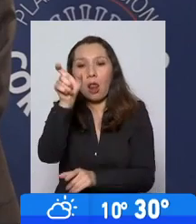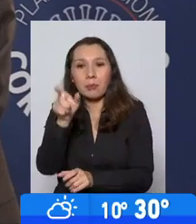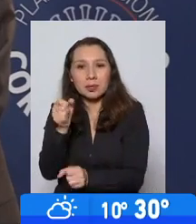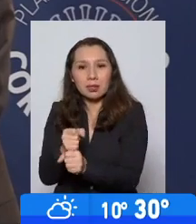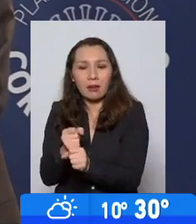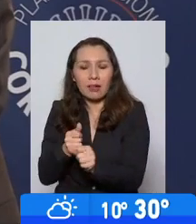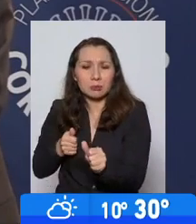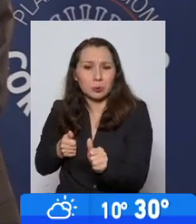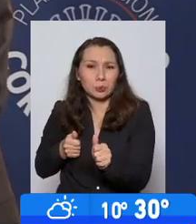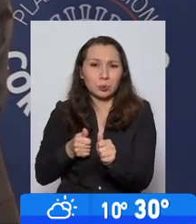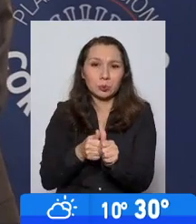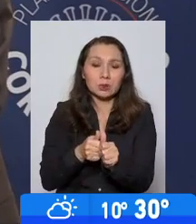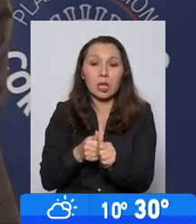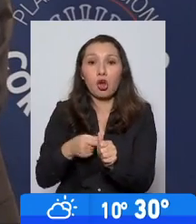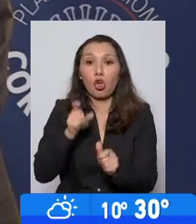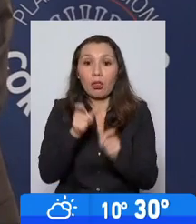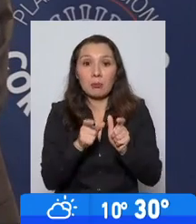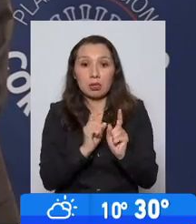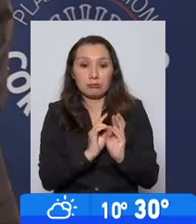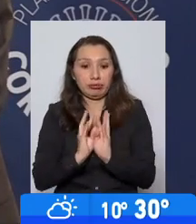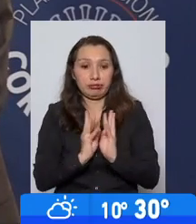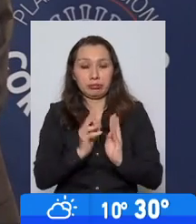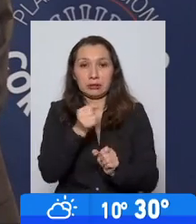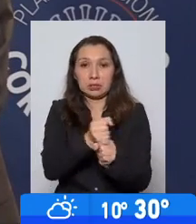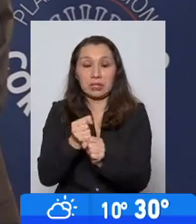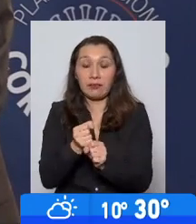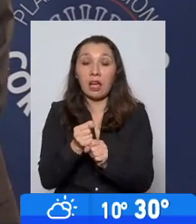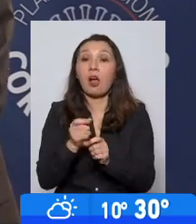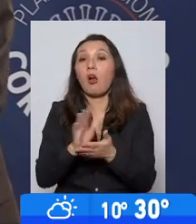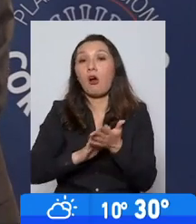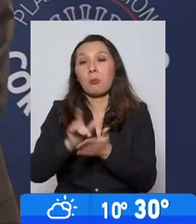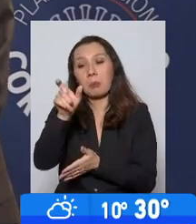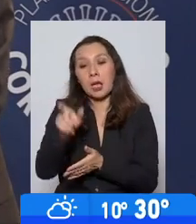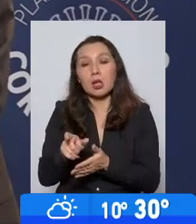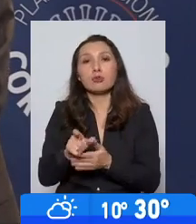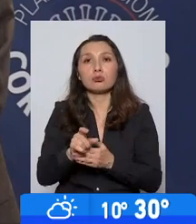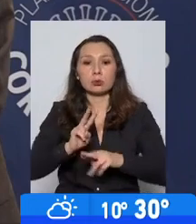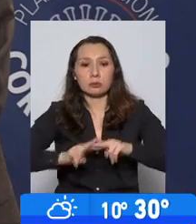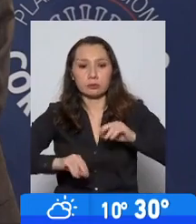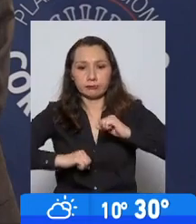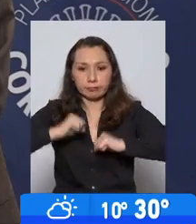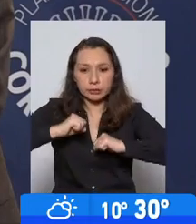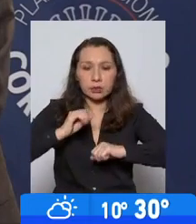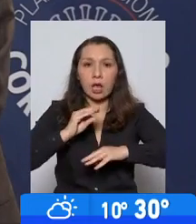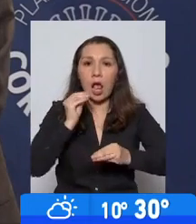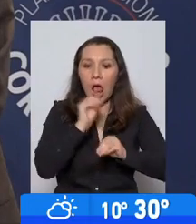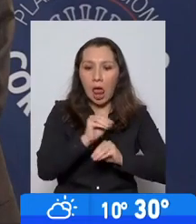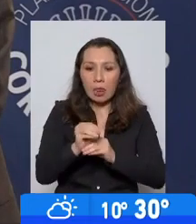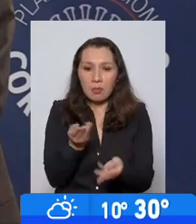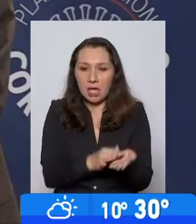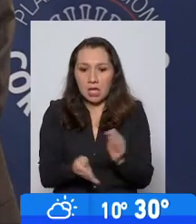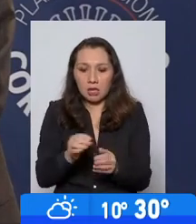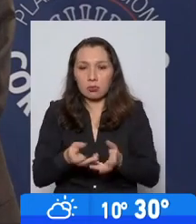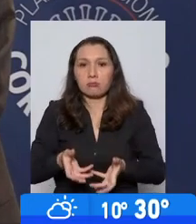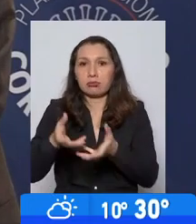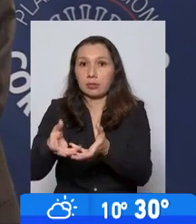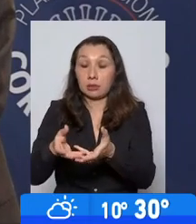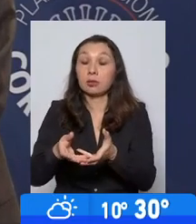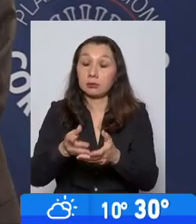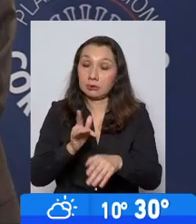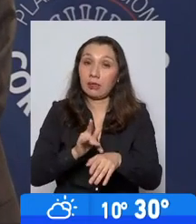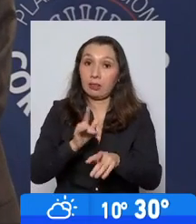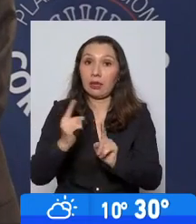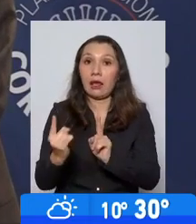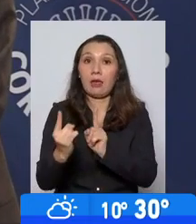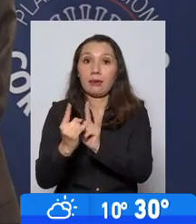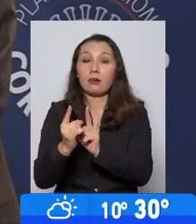muy cerca de otras personas, la persona que produce alimentos para otras personas y tiene contacto. Por supuesto, todo